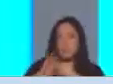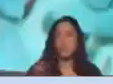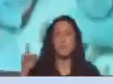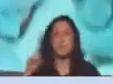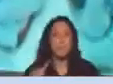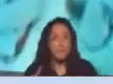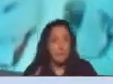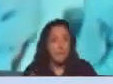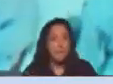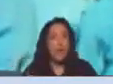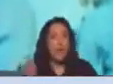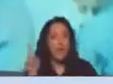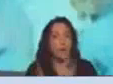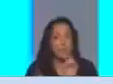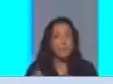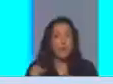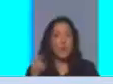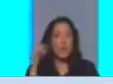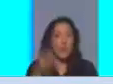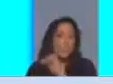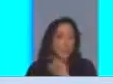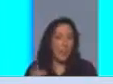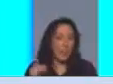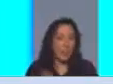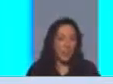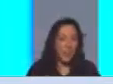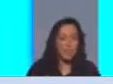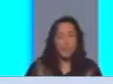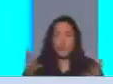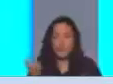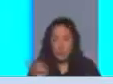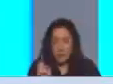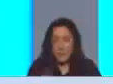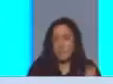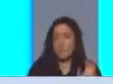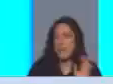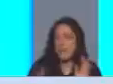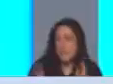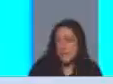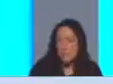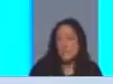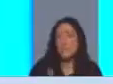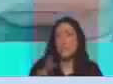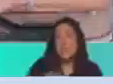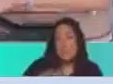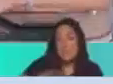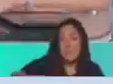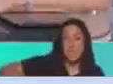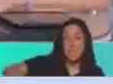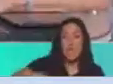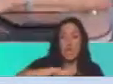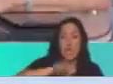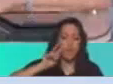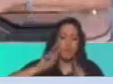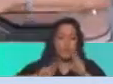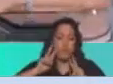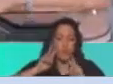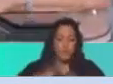pero pocas veces hablamos de lo que vos estás diciendo estos son los satélites de observación terrena como se los denomina que